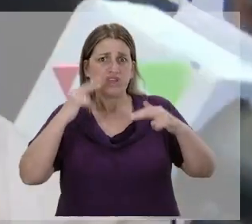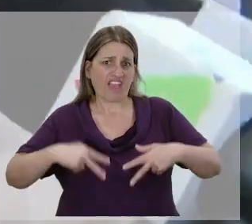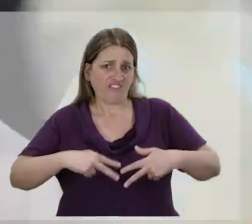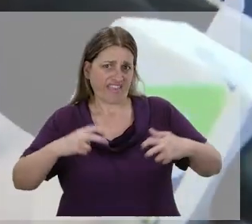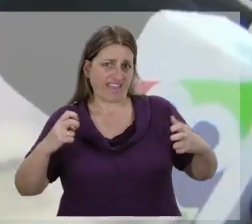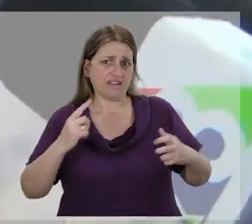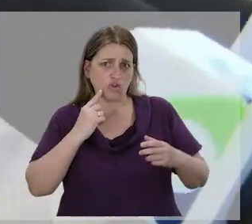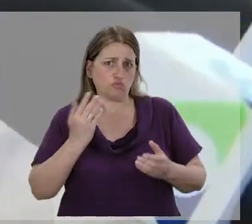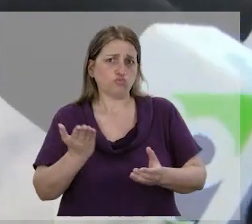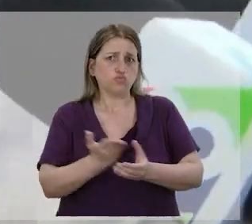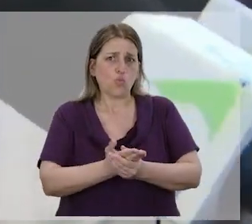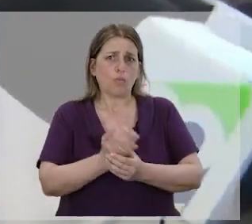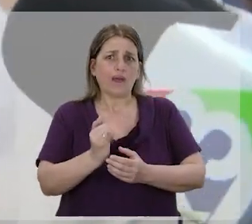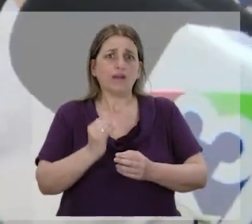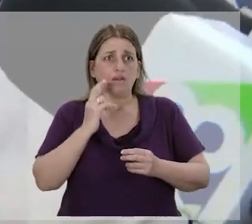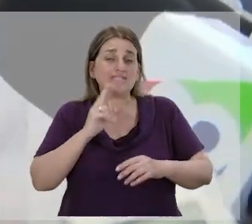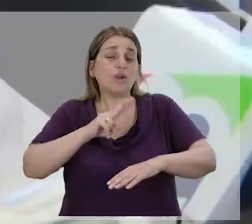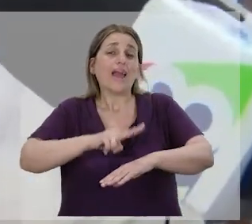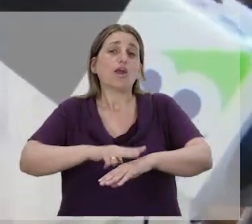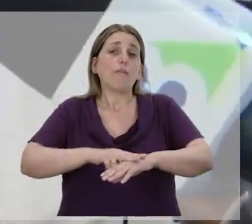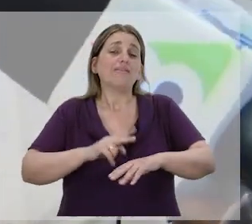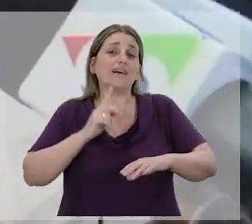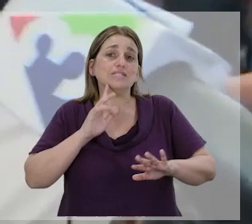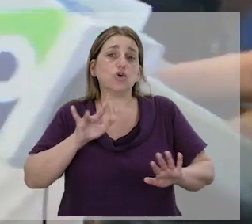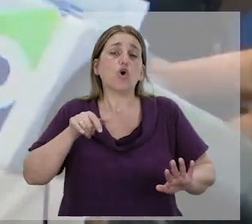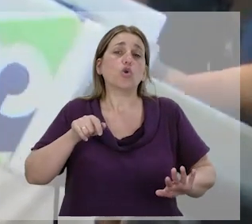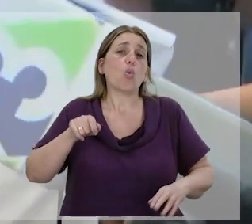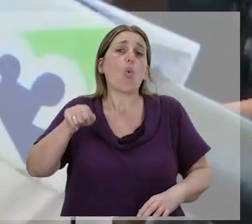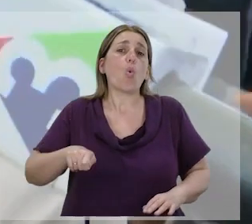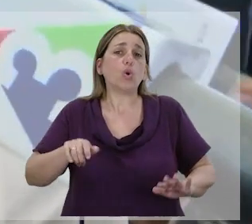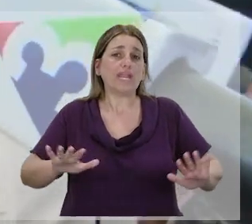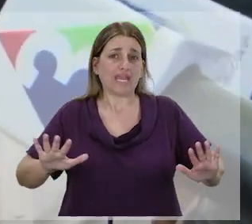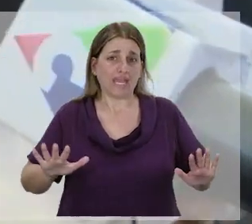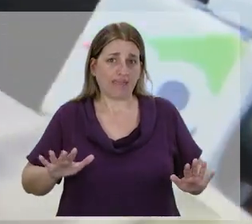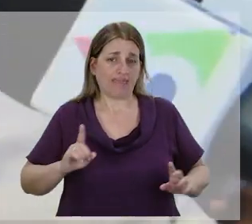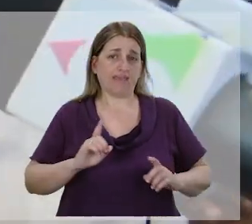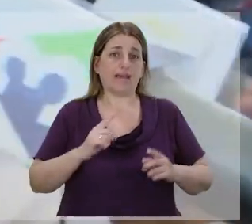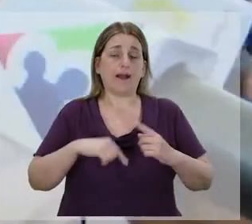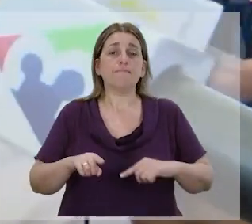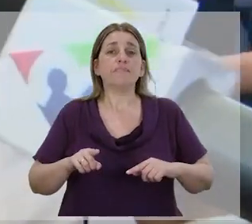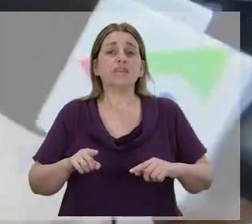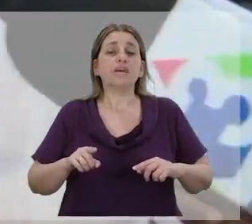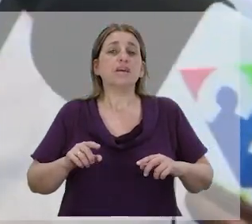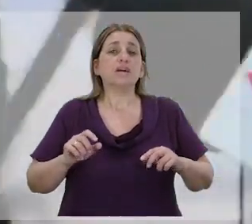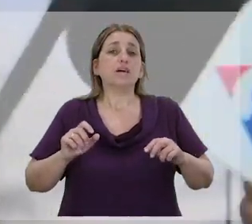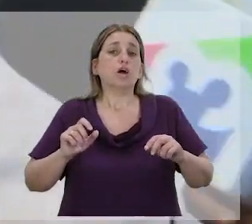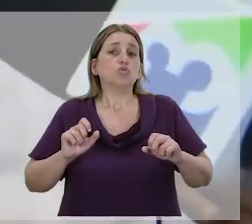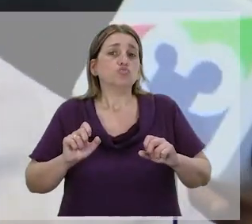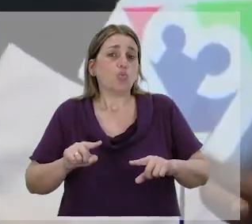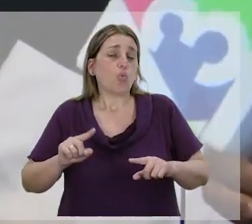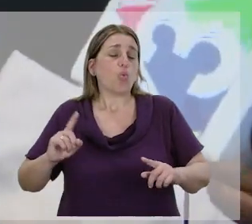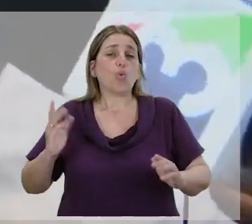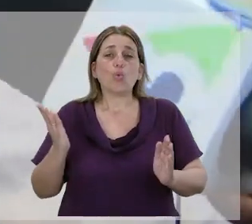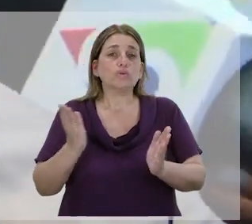Se instruyó un sumario, se hizo una recomendación jurídica, la sanción